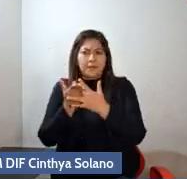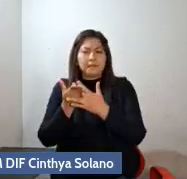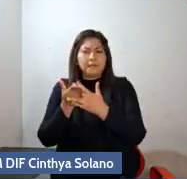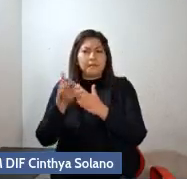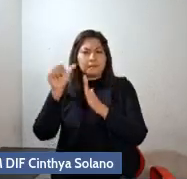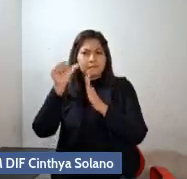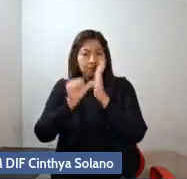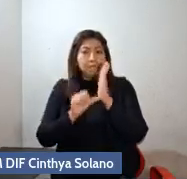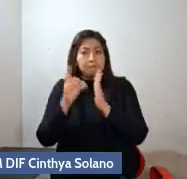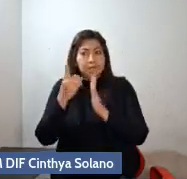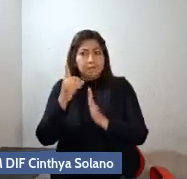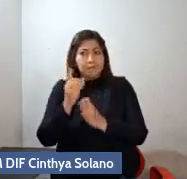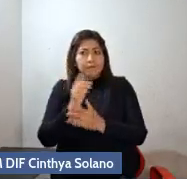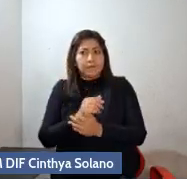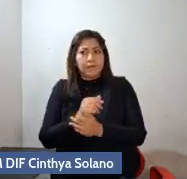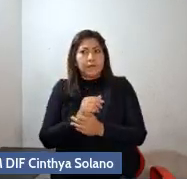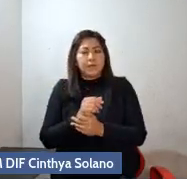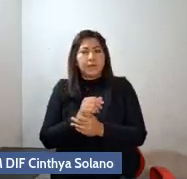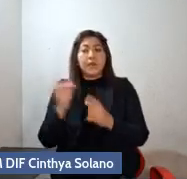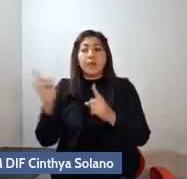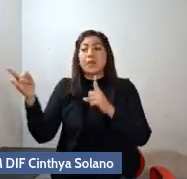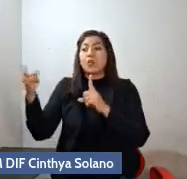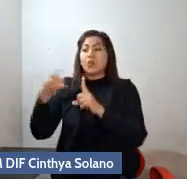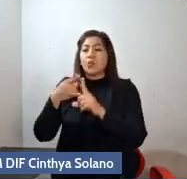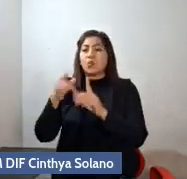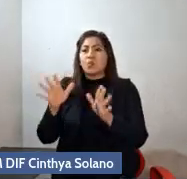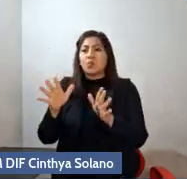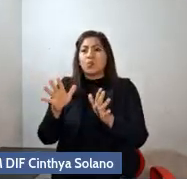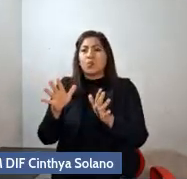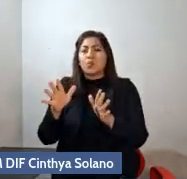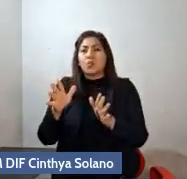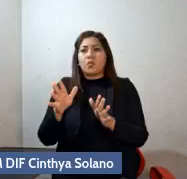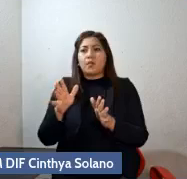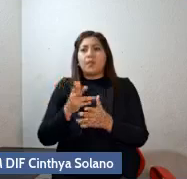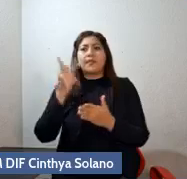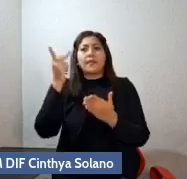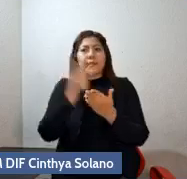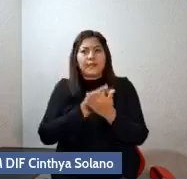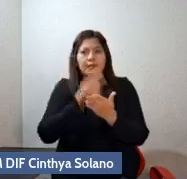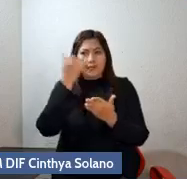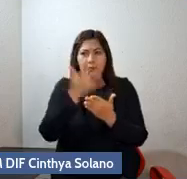En este, bueno, obviamente tenemos costos sociales, porque obviamente